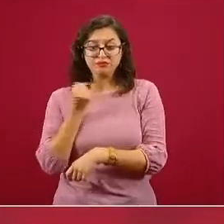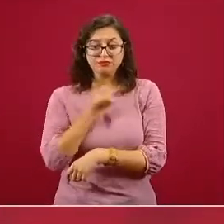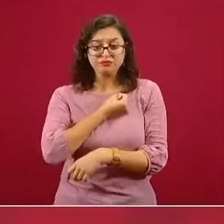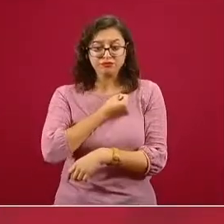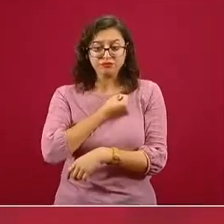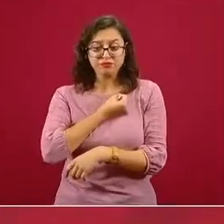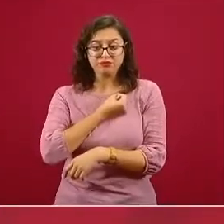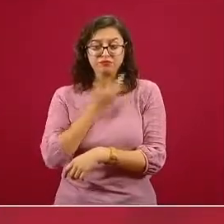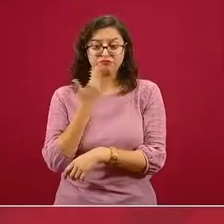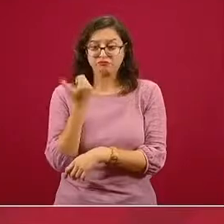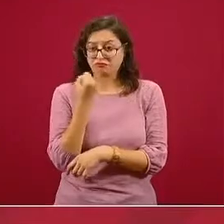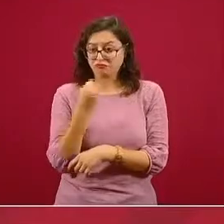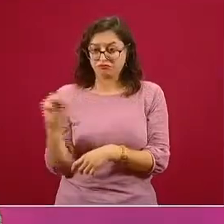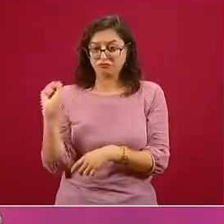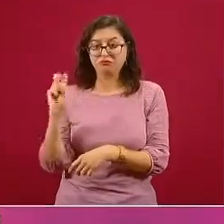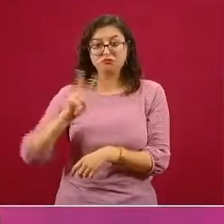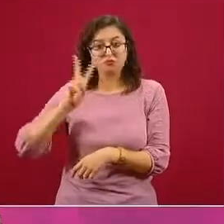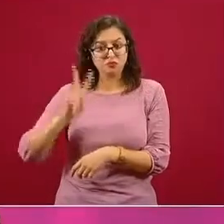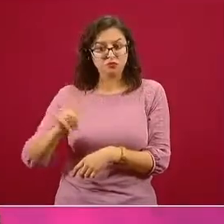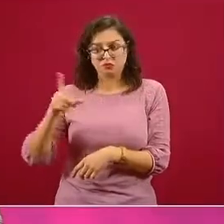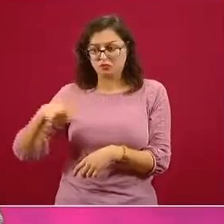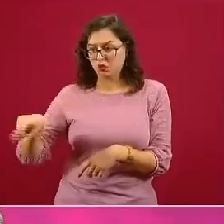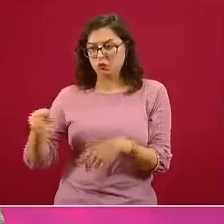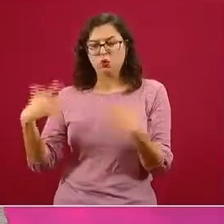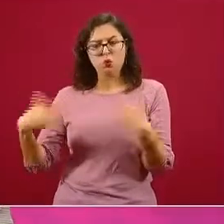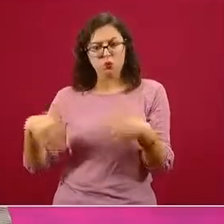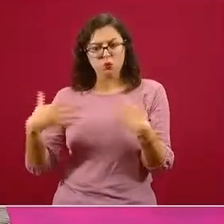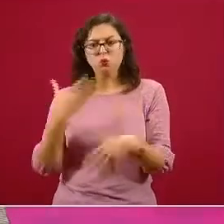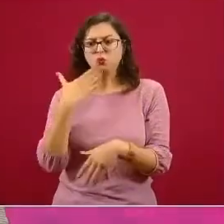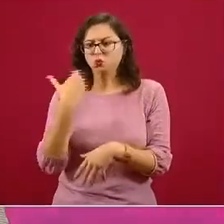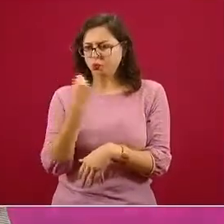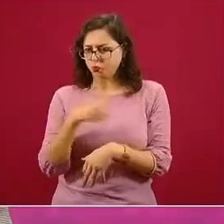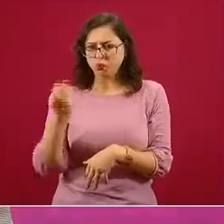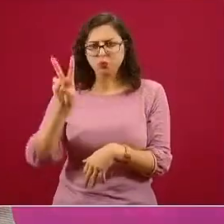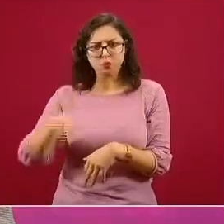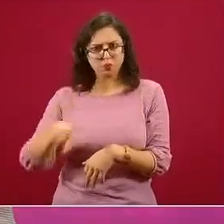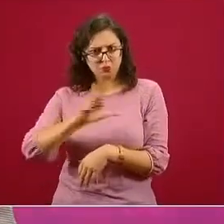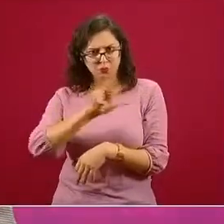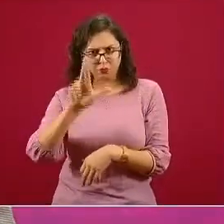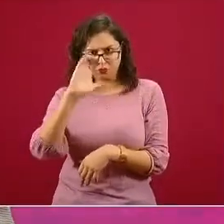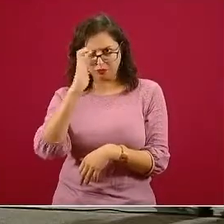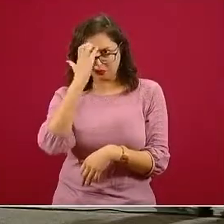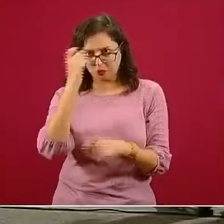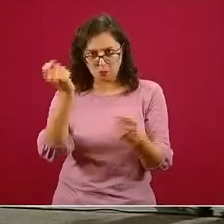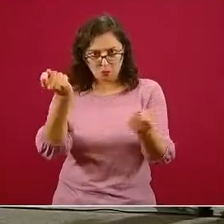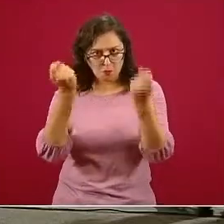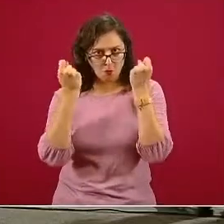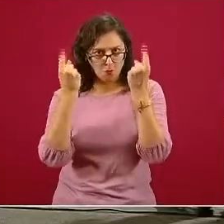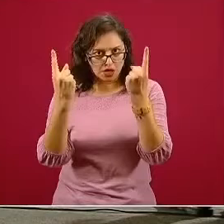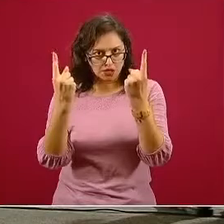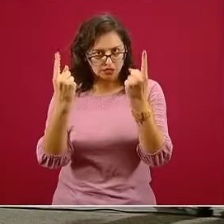algunos gente con gran reconocimiento público y talento, que son